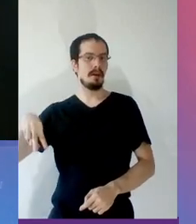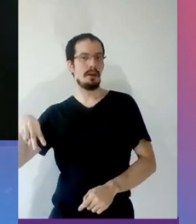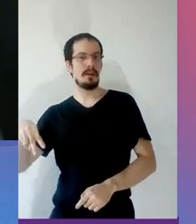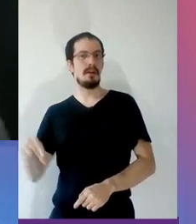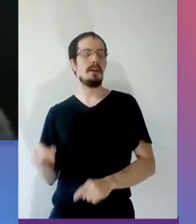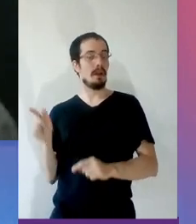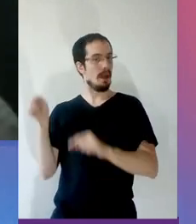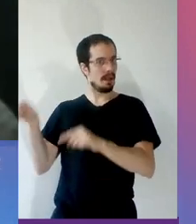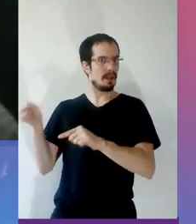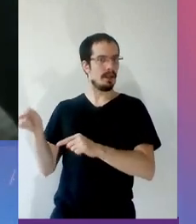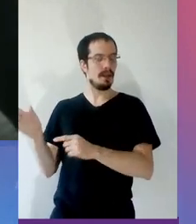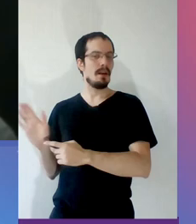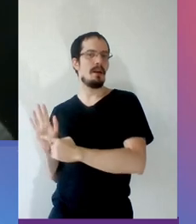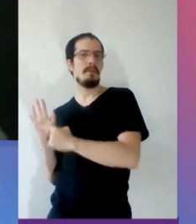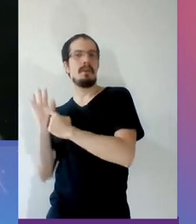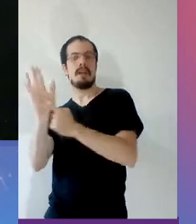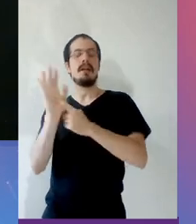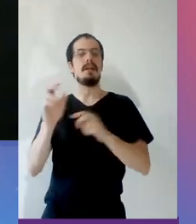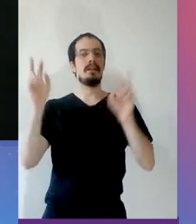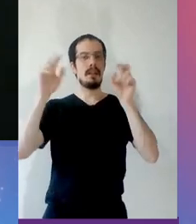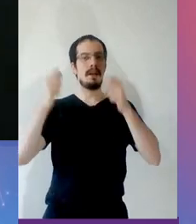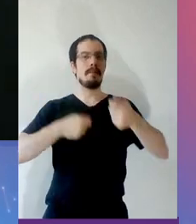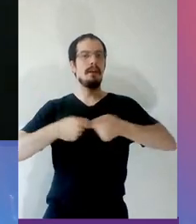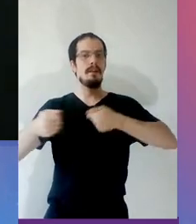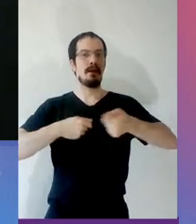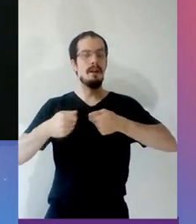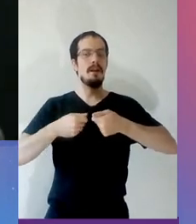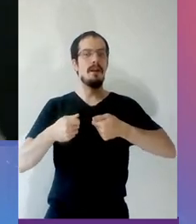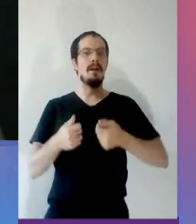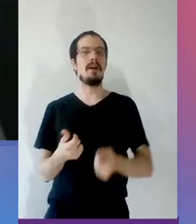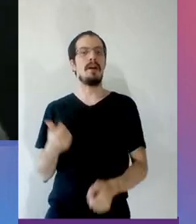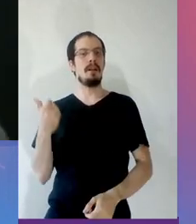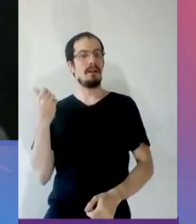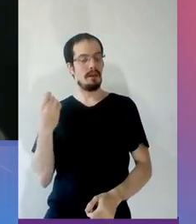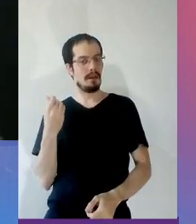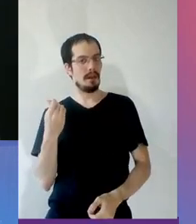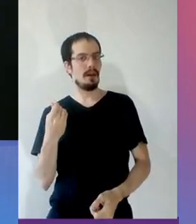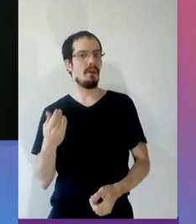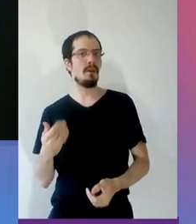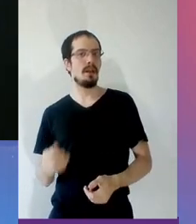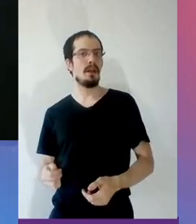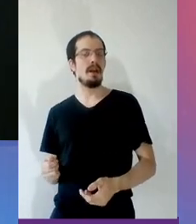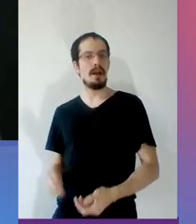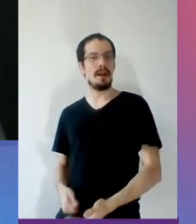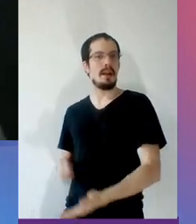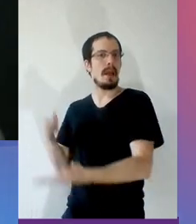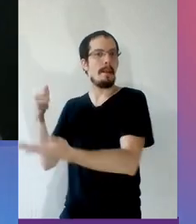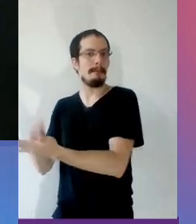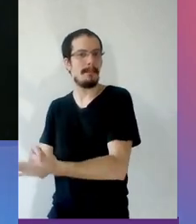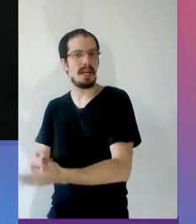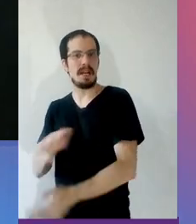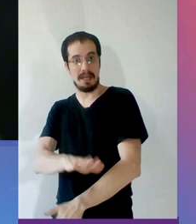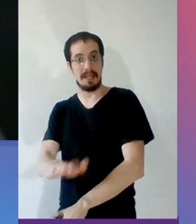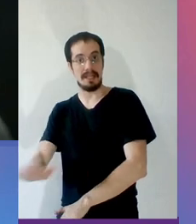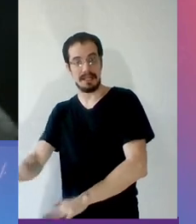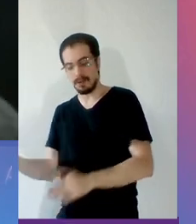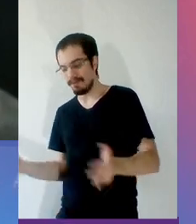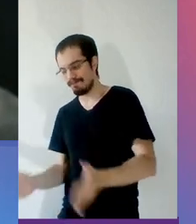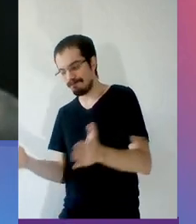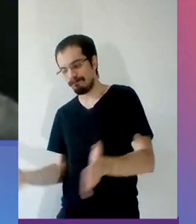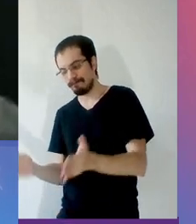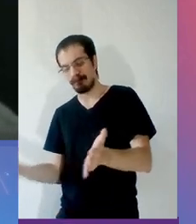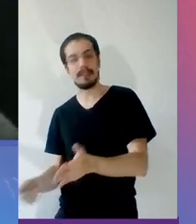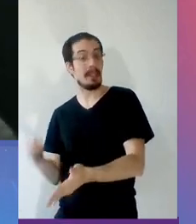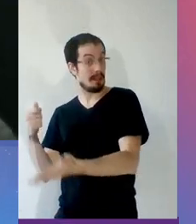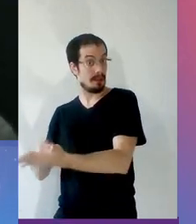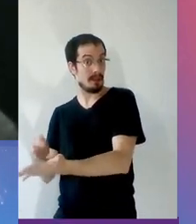demostrando la tasa de retorno que tenía la inversión en la infancia temprana, antes del primer